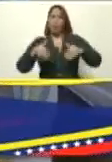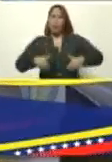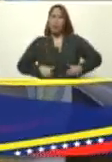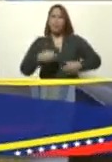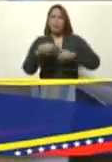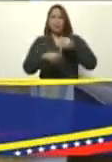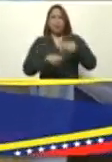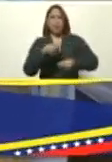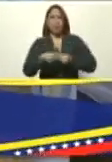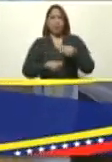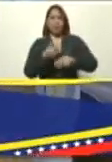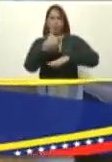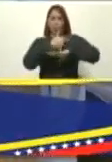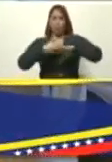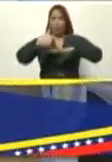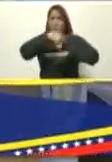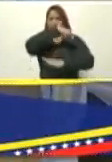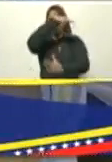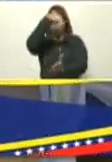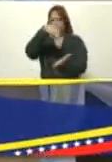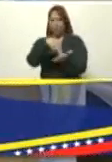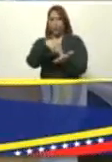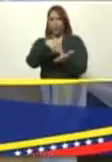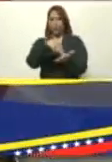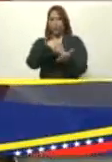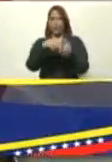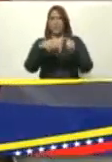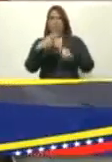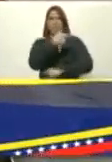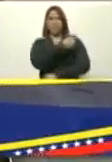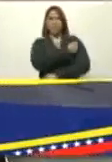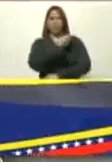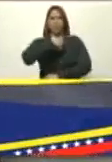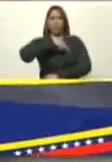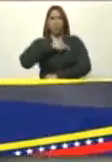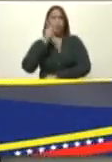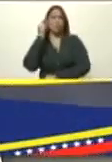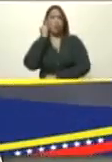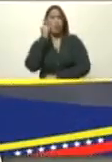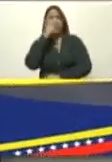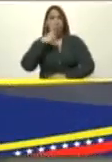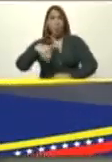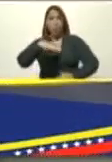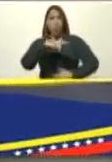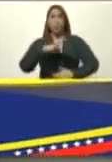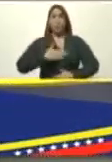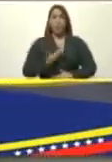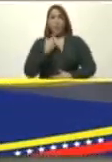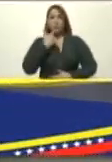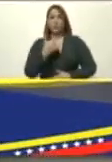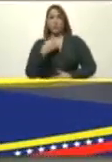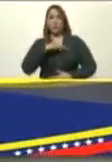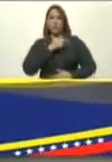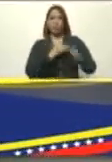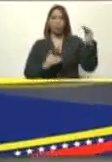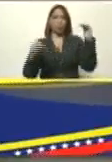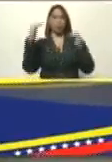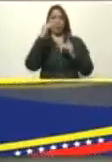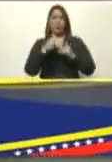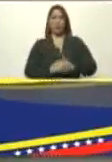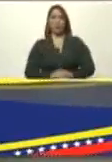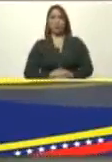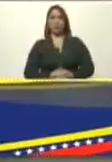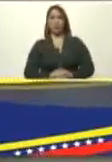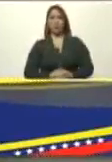hecho el gobierno nacional para vacunar a nuestro pueblo y que podamos decir que hemos superado la